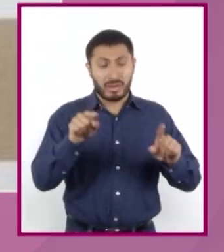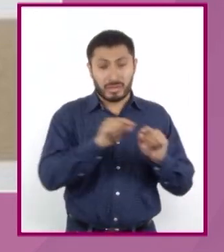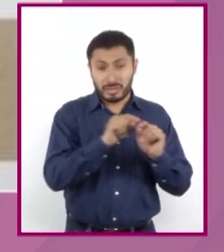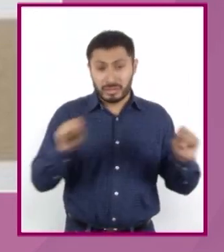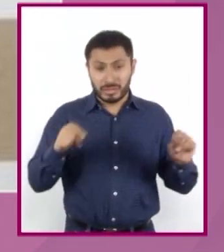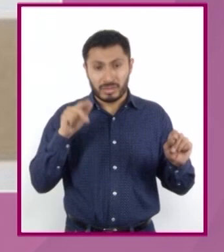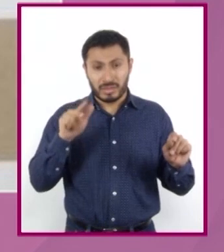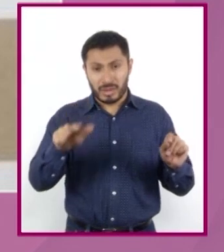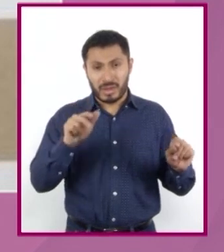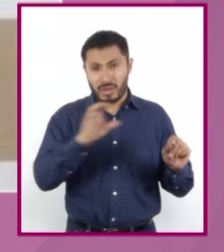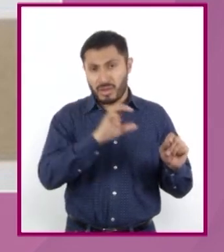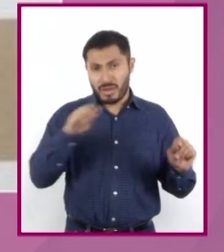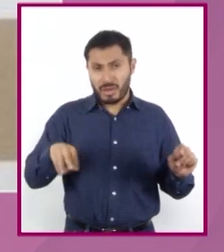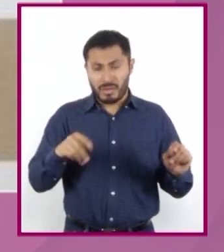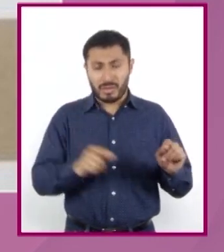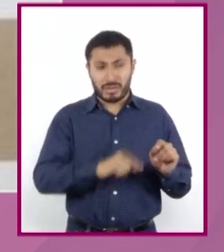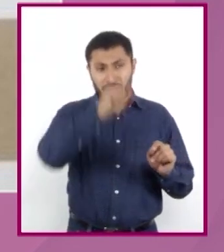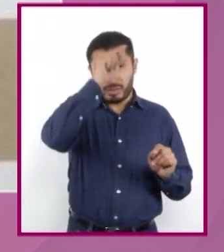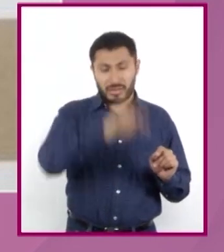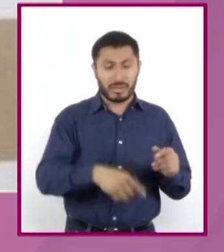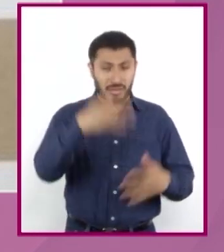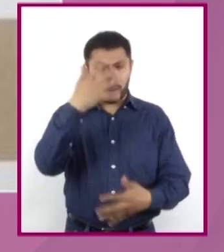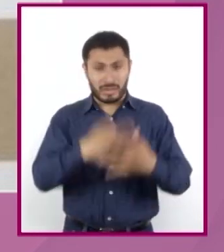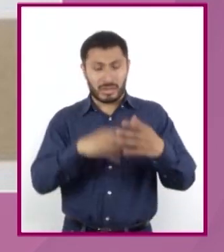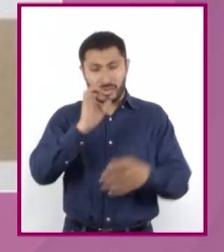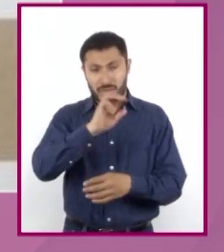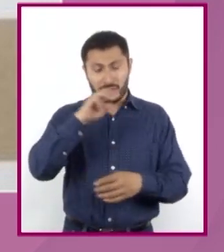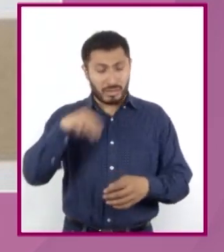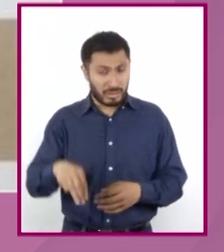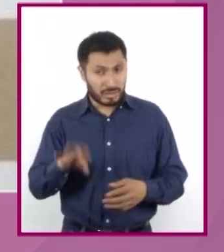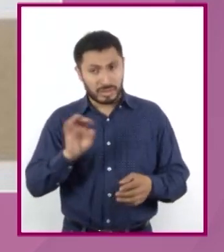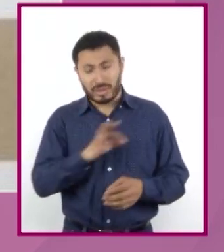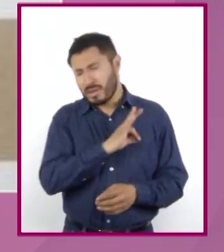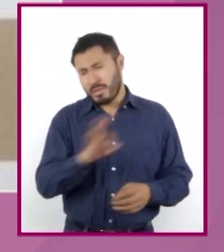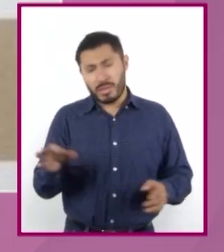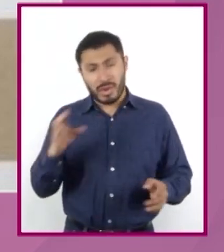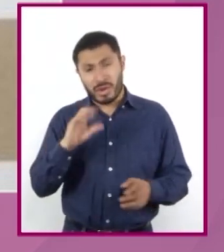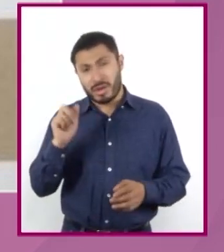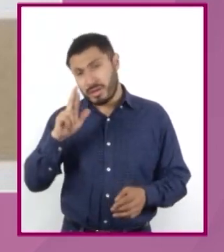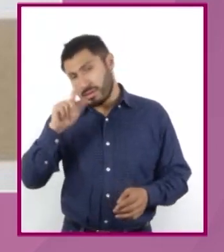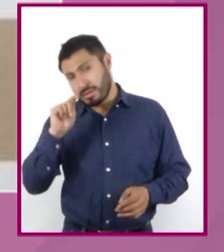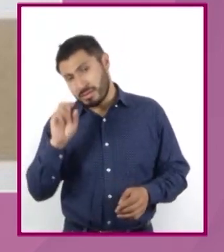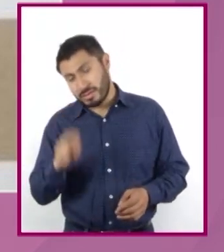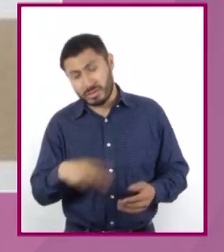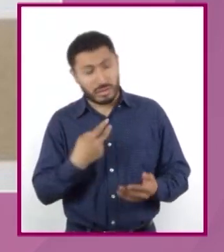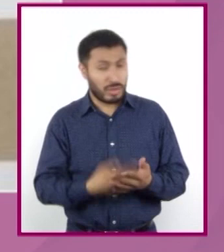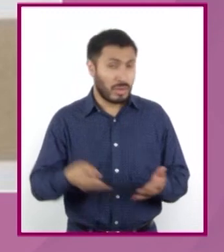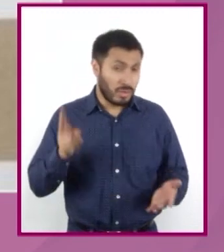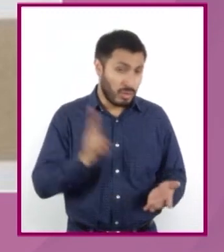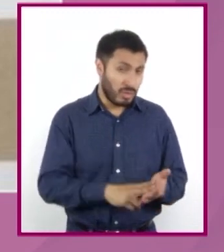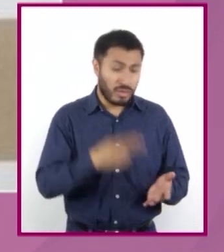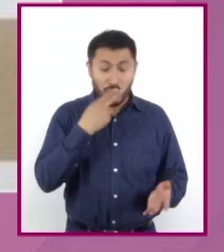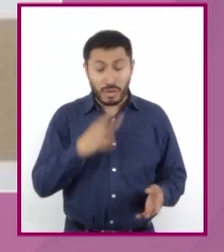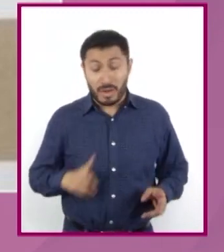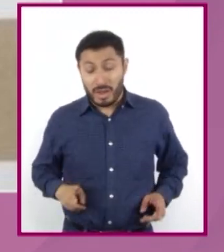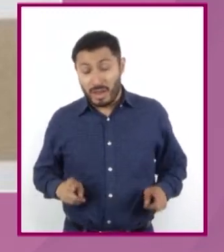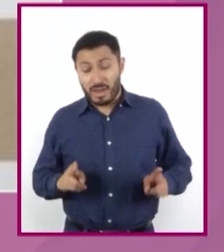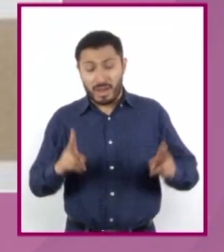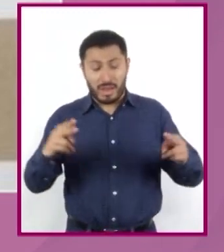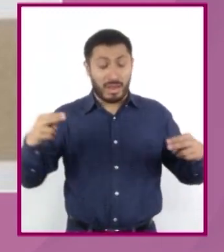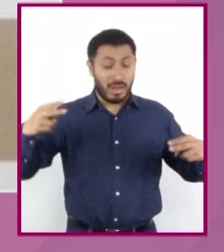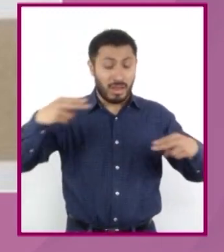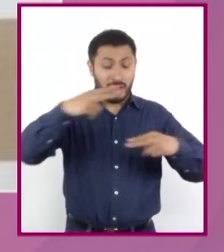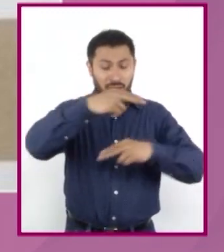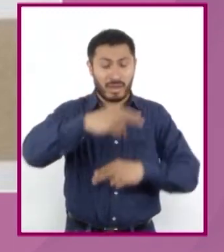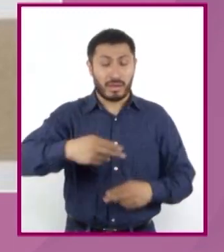largo por 15 centímetros de ancho. Pueden ser de cartón reciclado. Este corte servirá